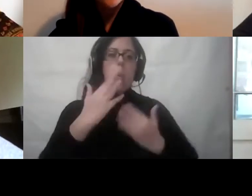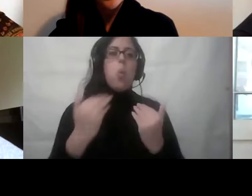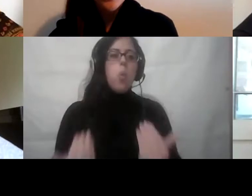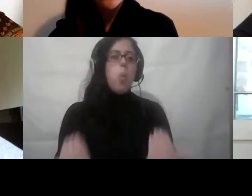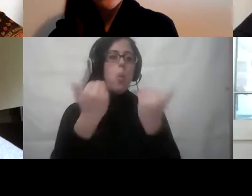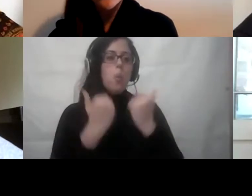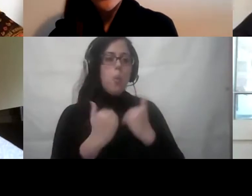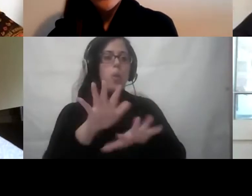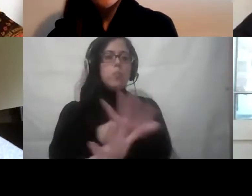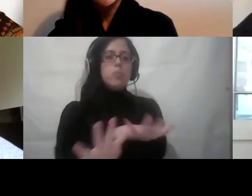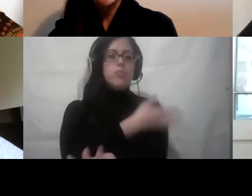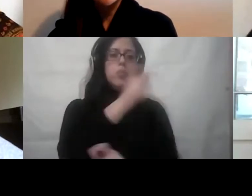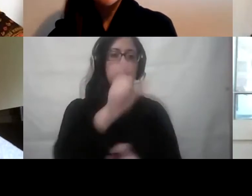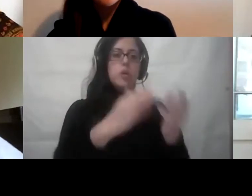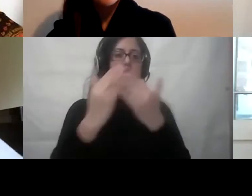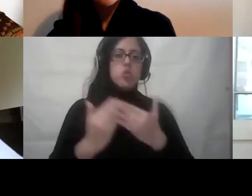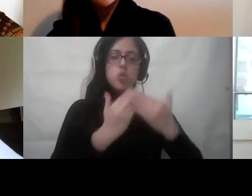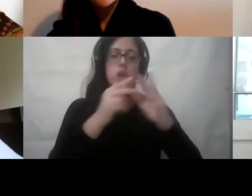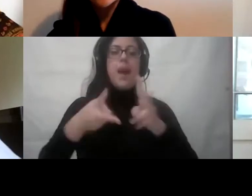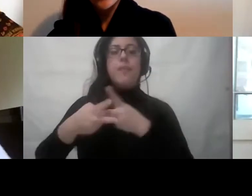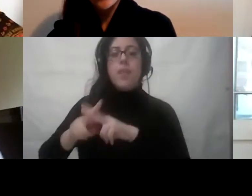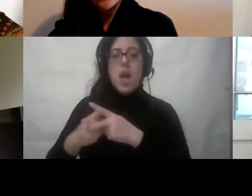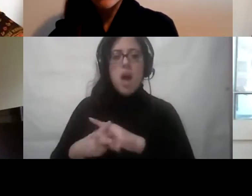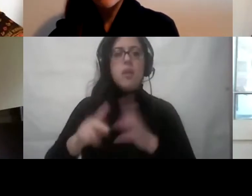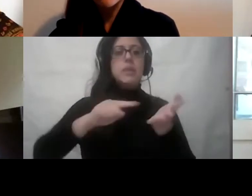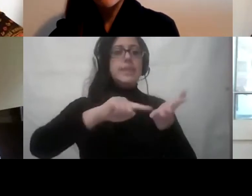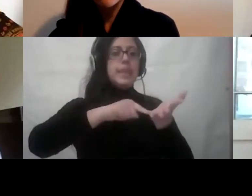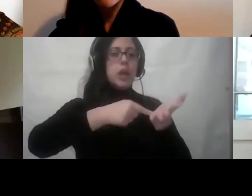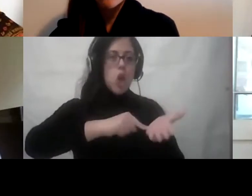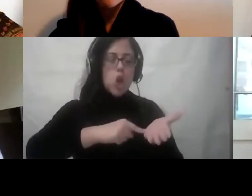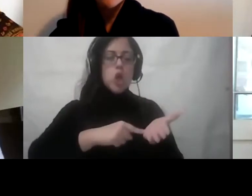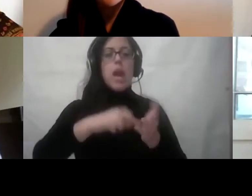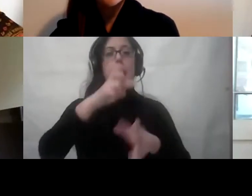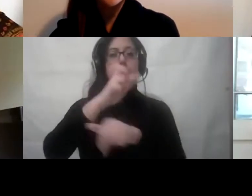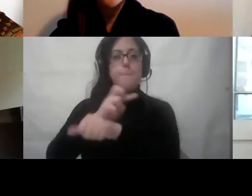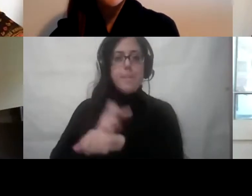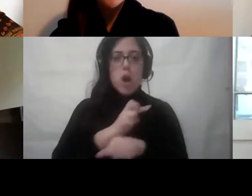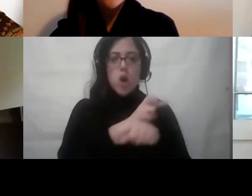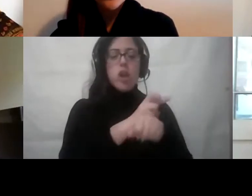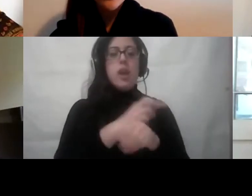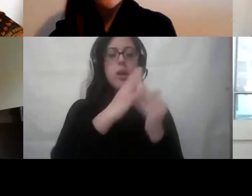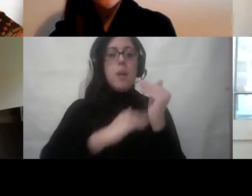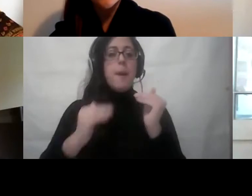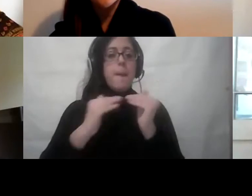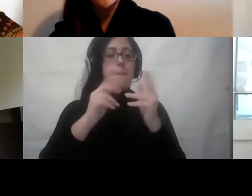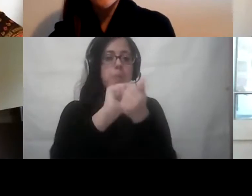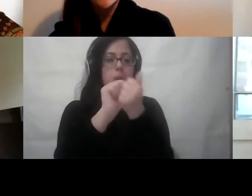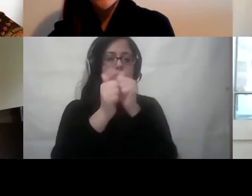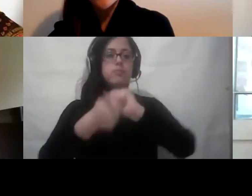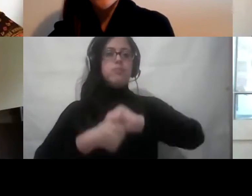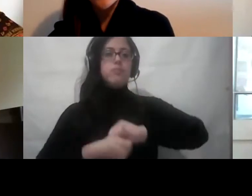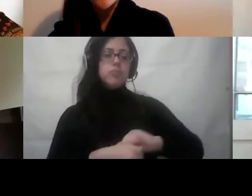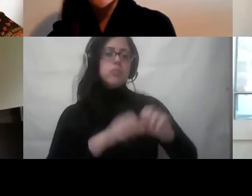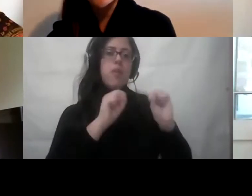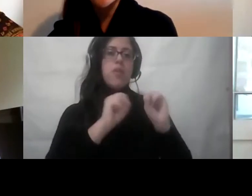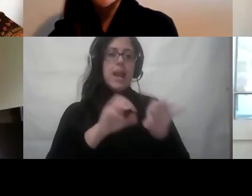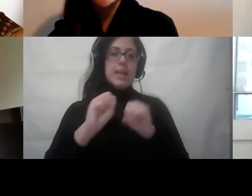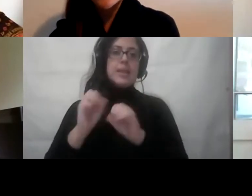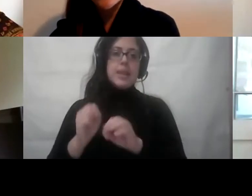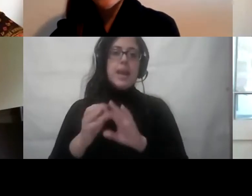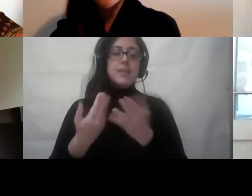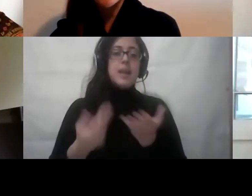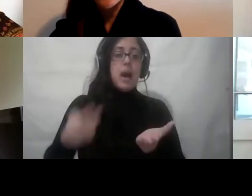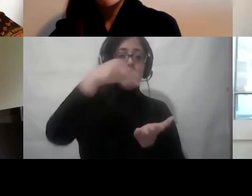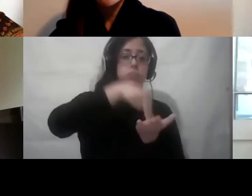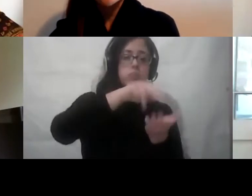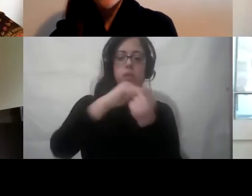los estudiantes, herramientas de carácter tecnológico, pedagógico, así como adaptaciones de la enseñanza presencial a la enseñanza